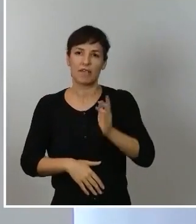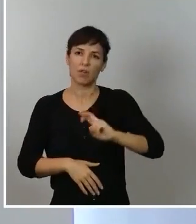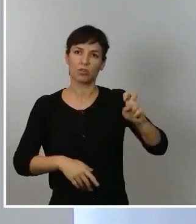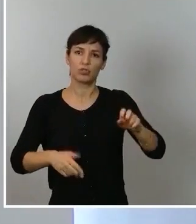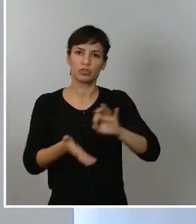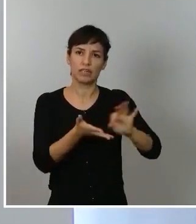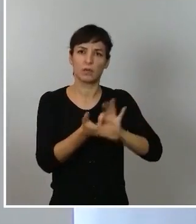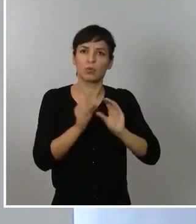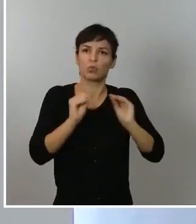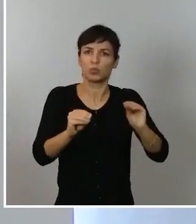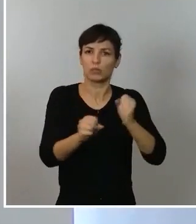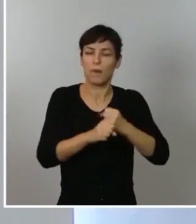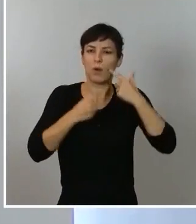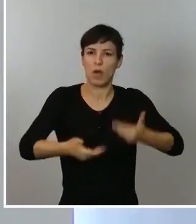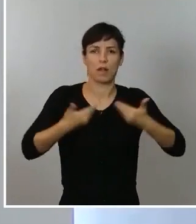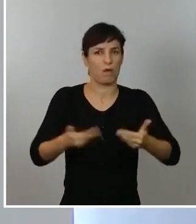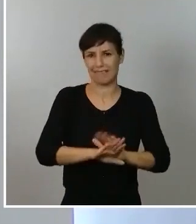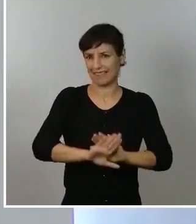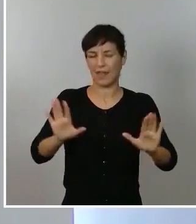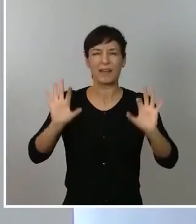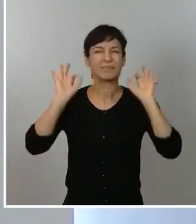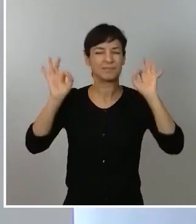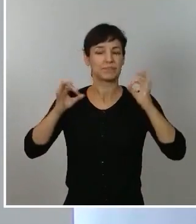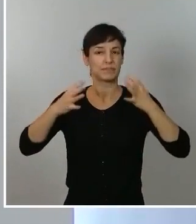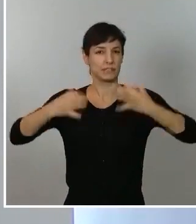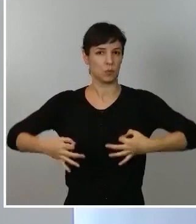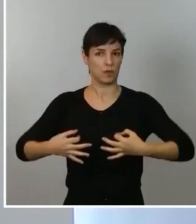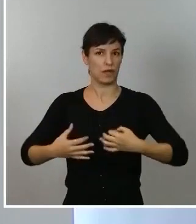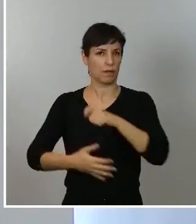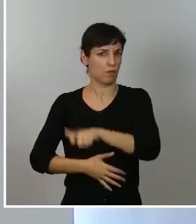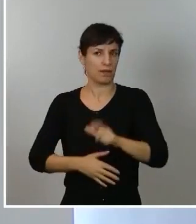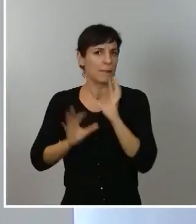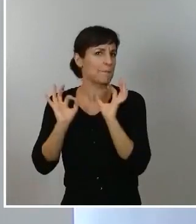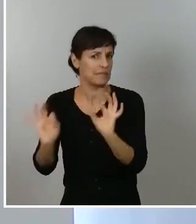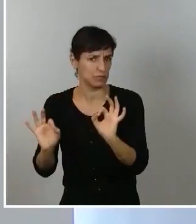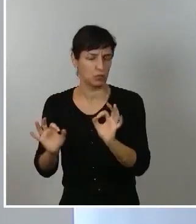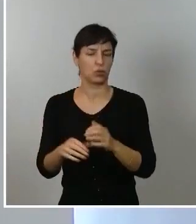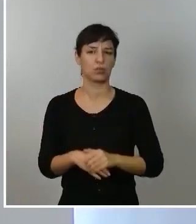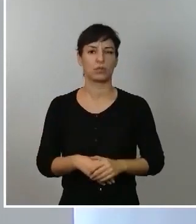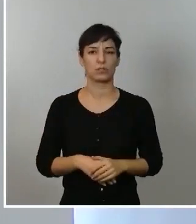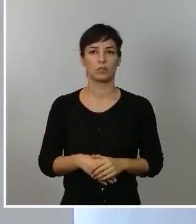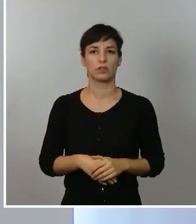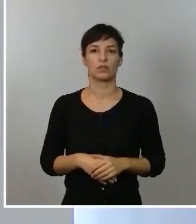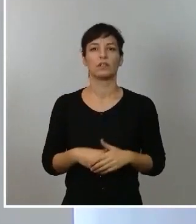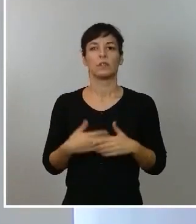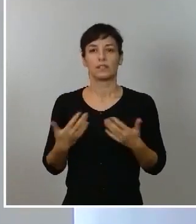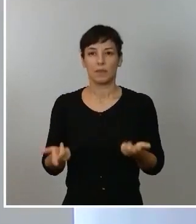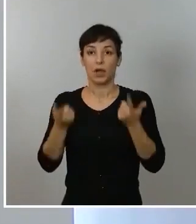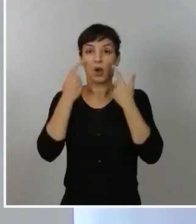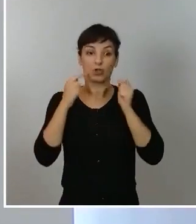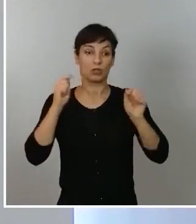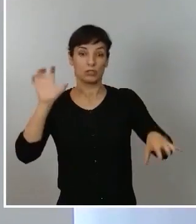especialmente en lo referente a la seguridade ciudadana, e sen desatender, como non podía ser de outro modo, su tradicional